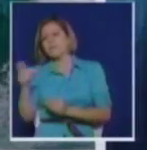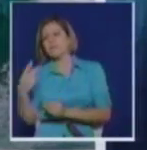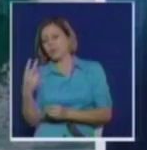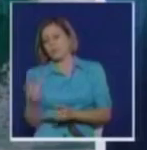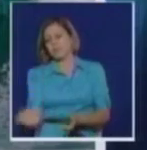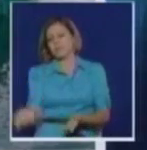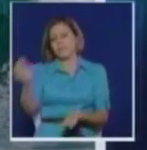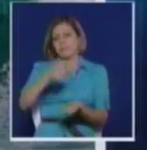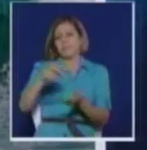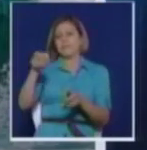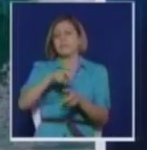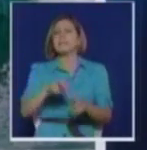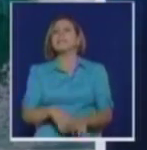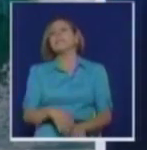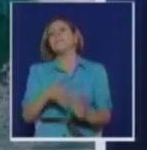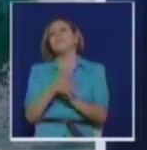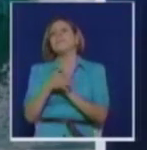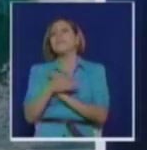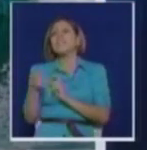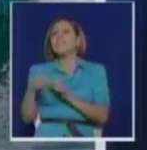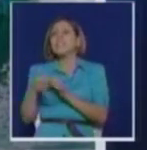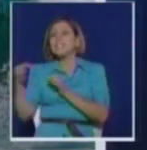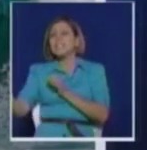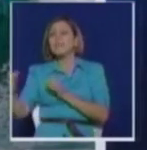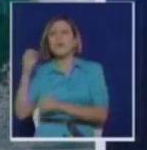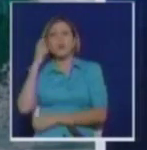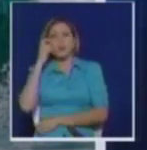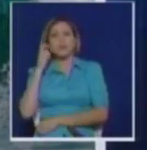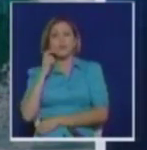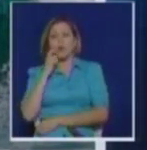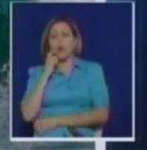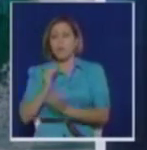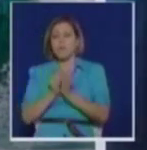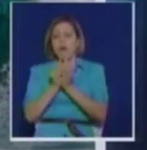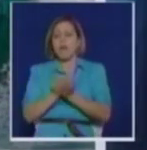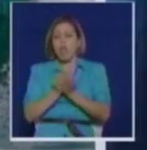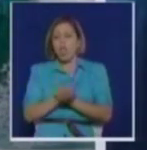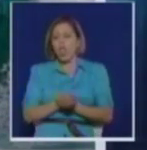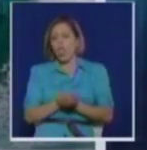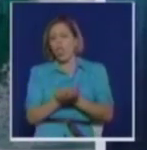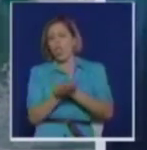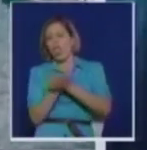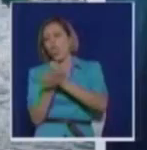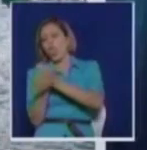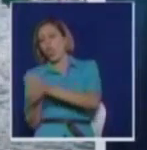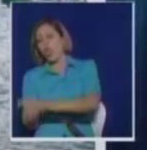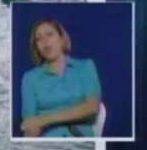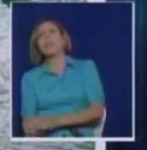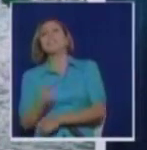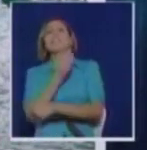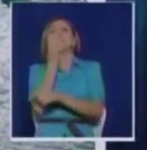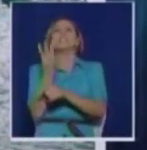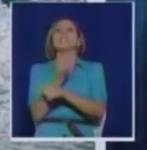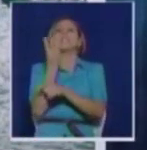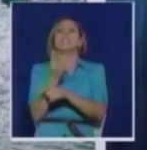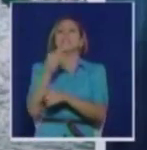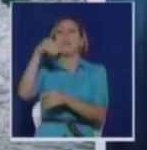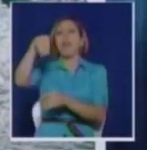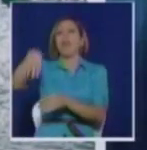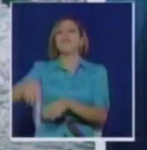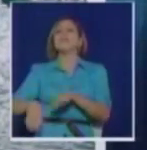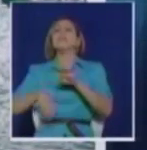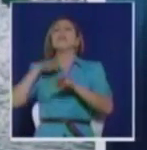luego de zarpar desde la población de Punta Ardita, Chocó, la embarcación se volcó, naufragando con sus pasajeros por más de 3 horas. Las